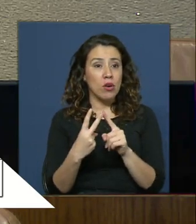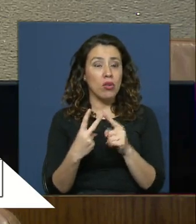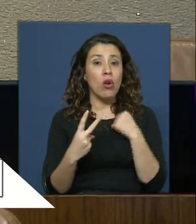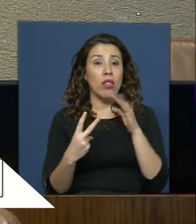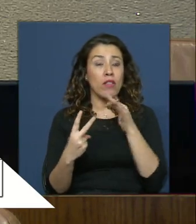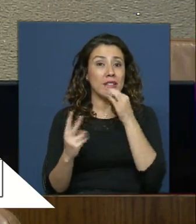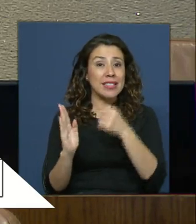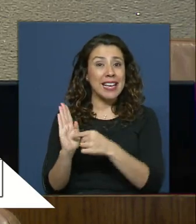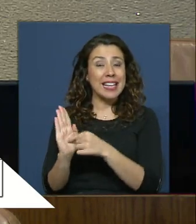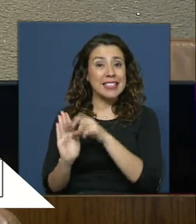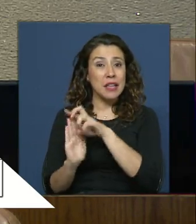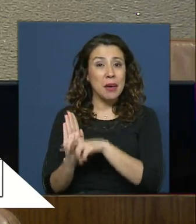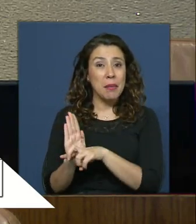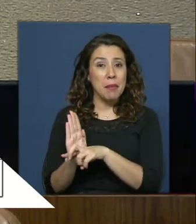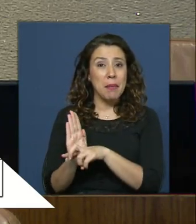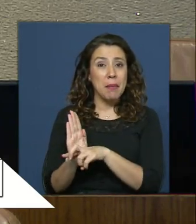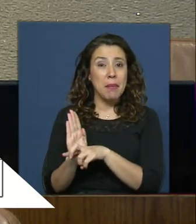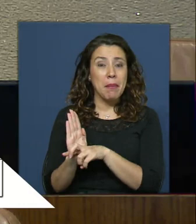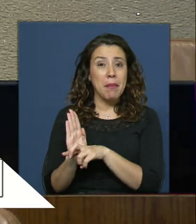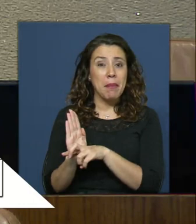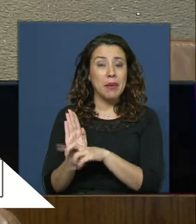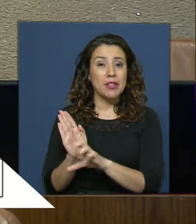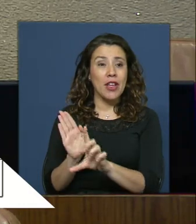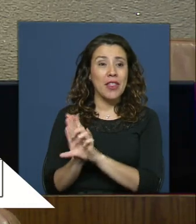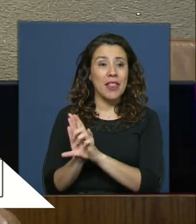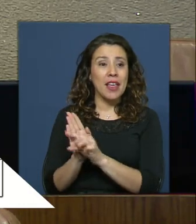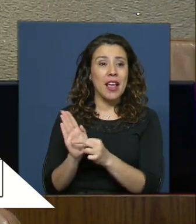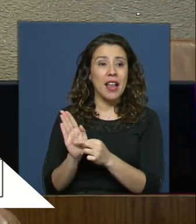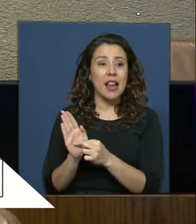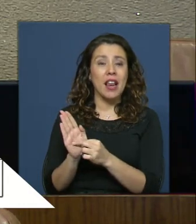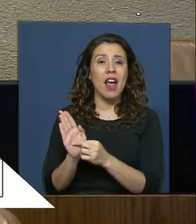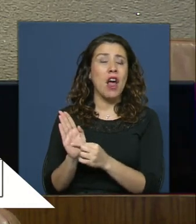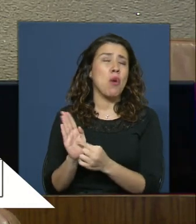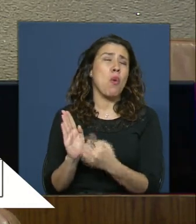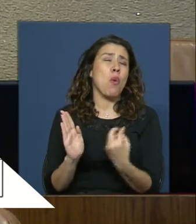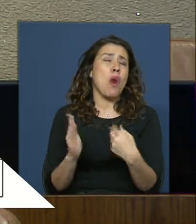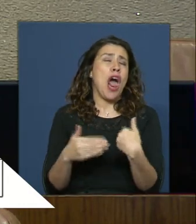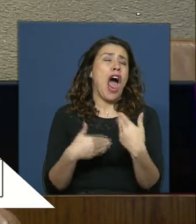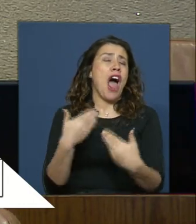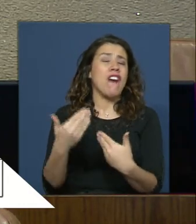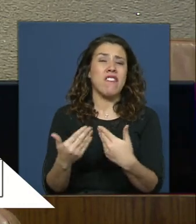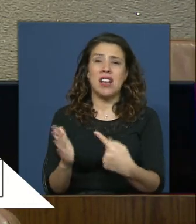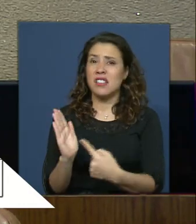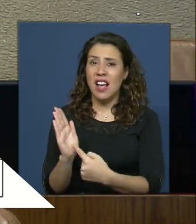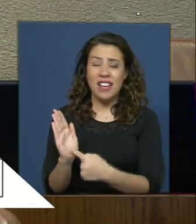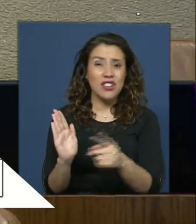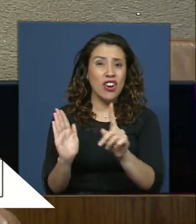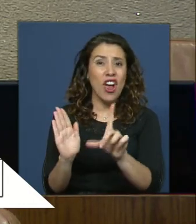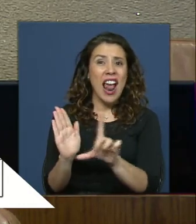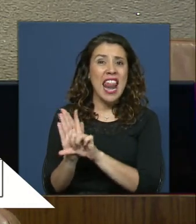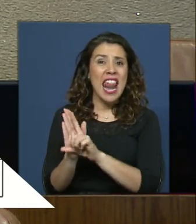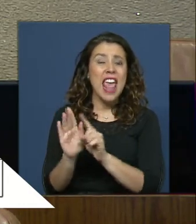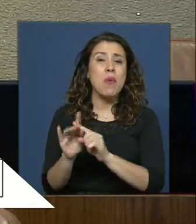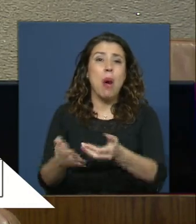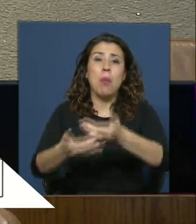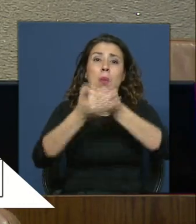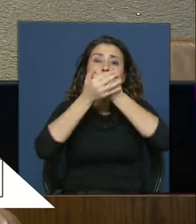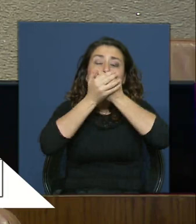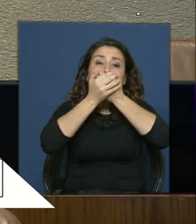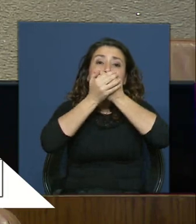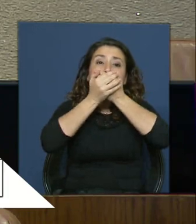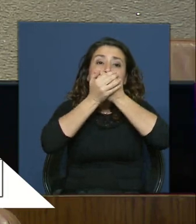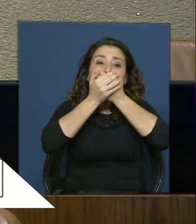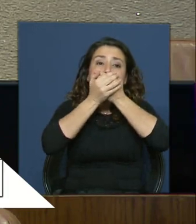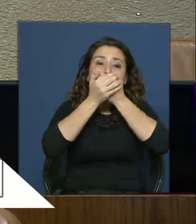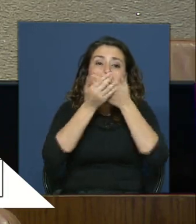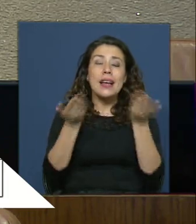de un proyecto de ley que es un gran avance. ¿De qué estamos hablando? Esta es una ley mordaza, que lo